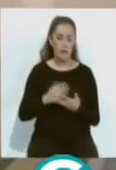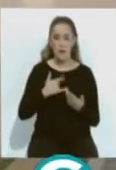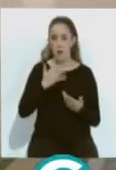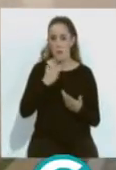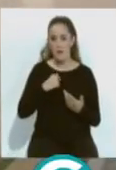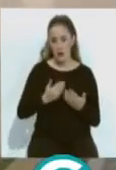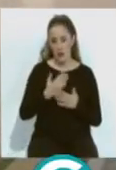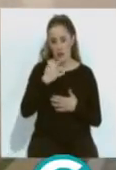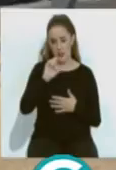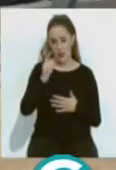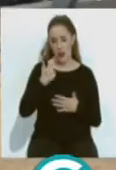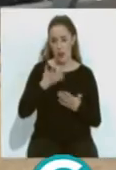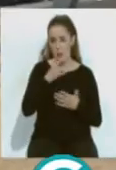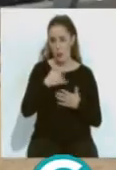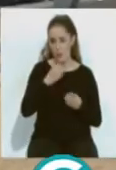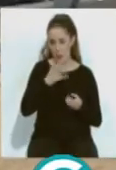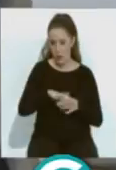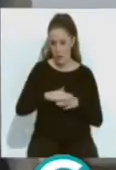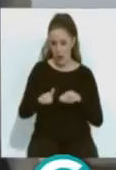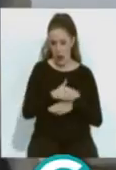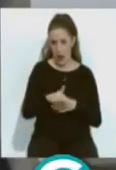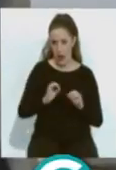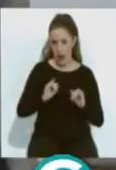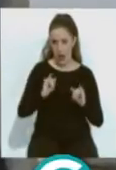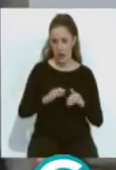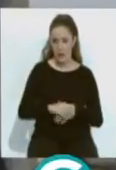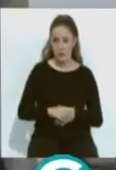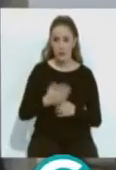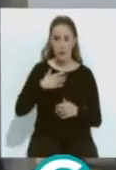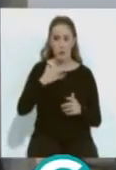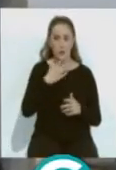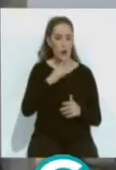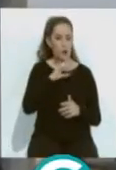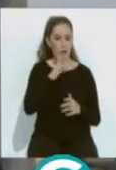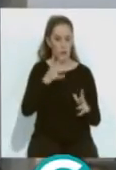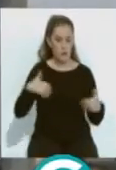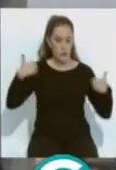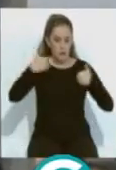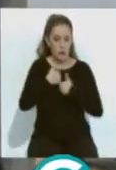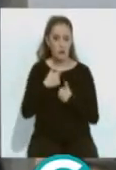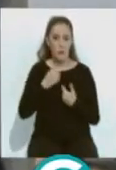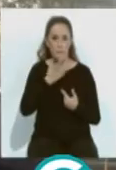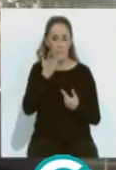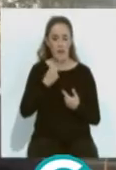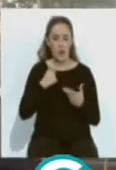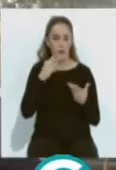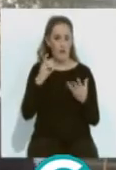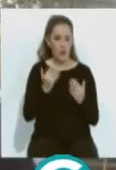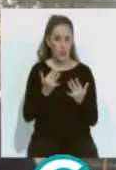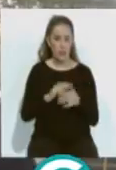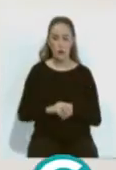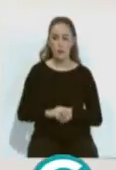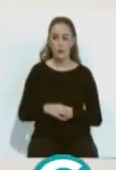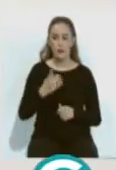más el día soleado porque es mejor para salir. Muy contenta con mi chaqueta puesto. Yo prefiero el fresquito. Cambio